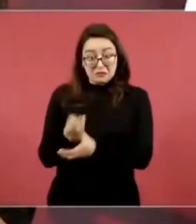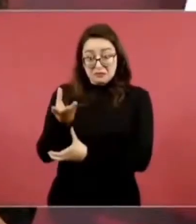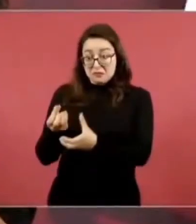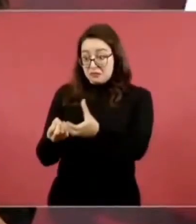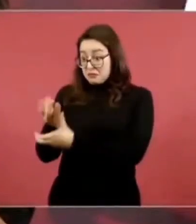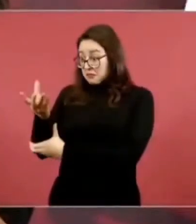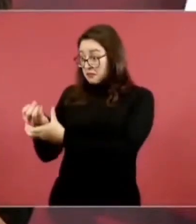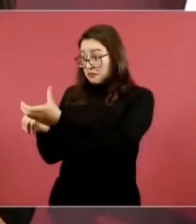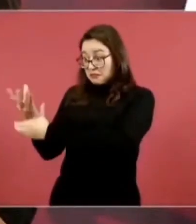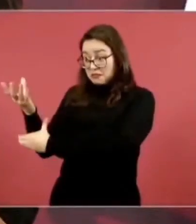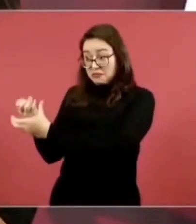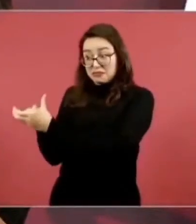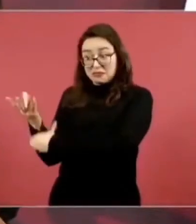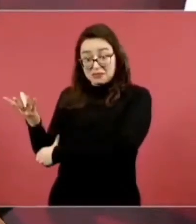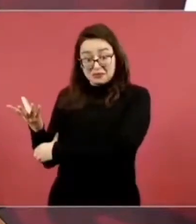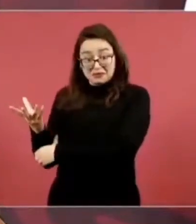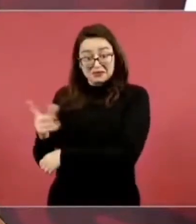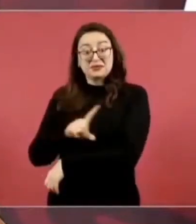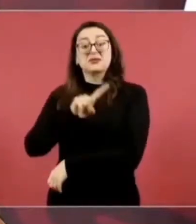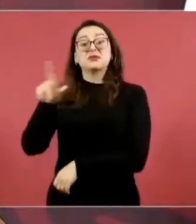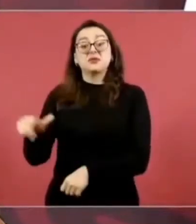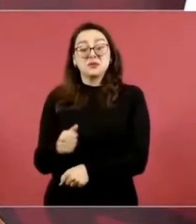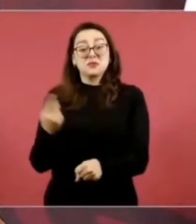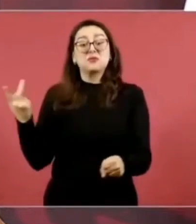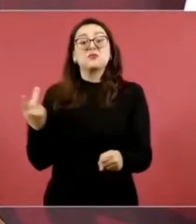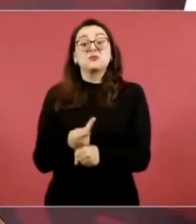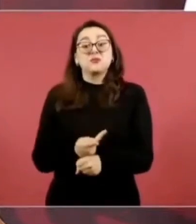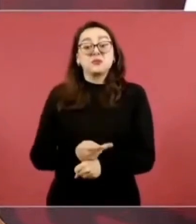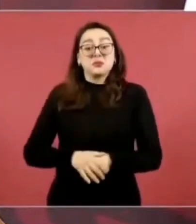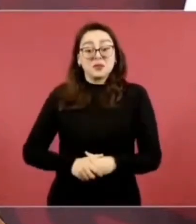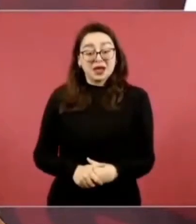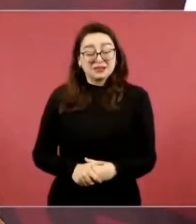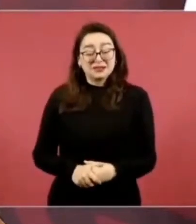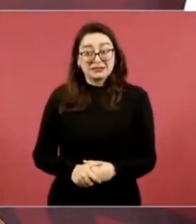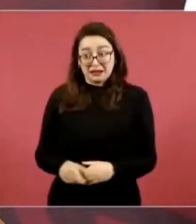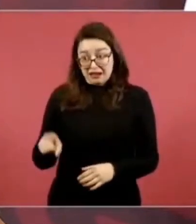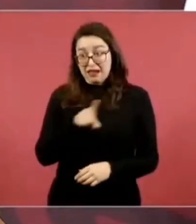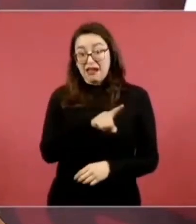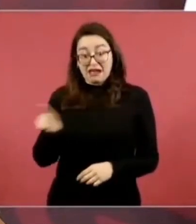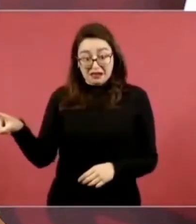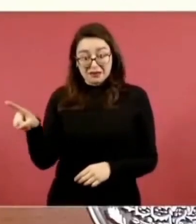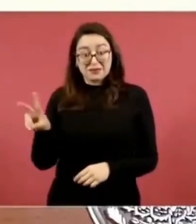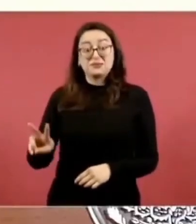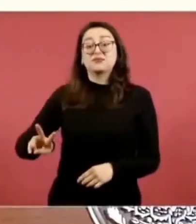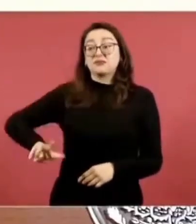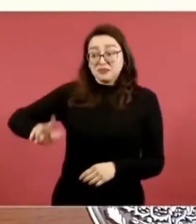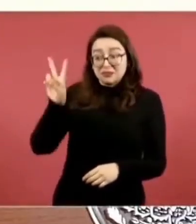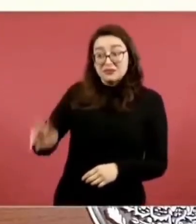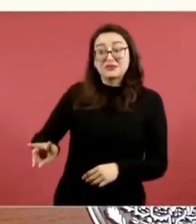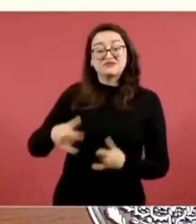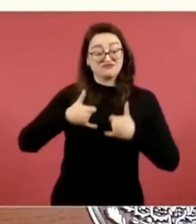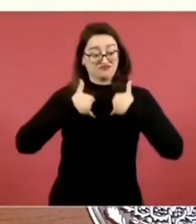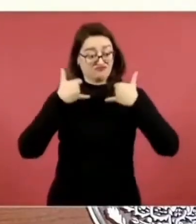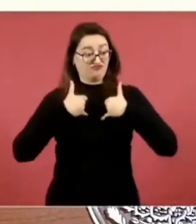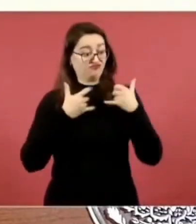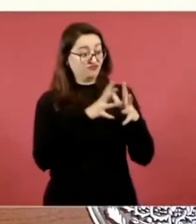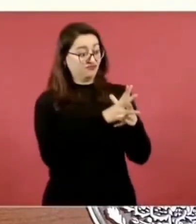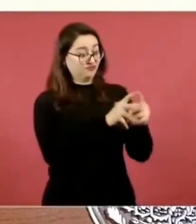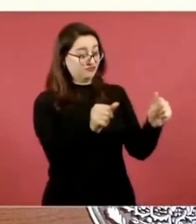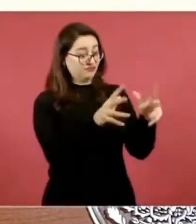en libertad a quienes me consta, porque después